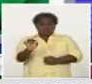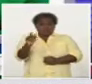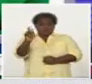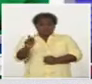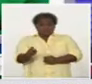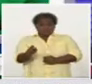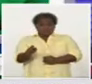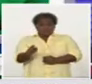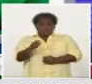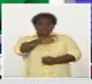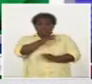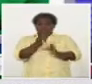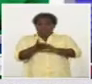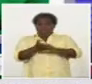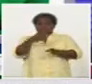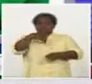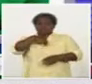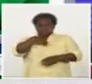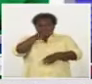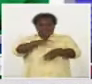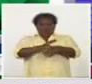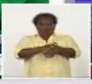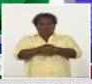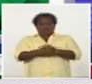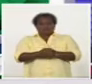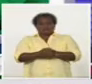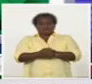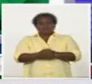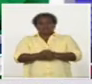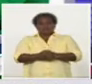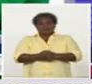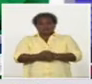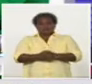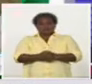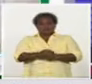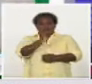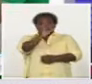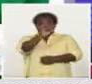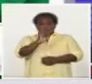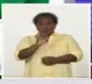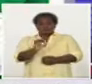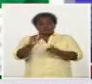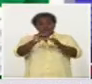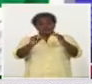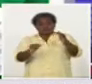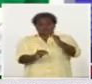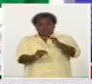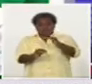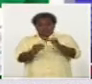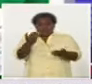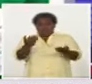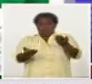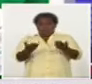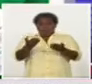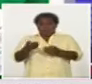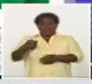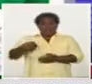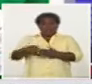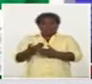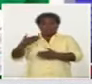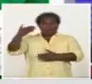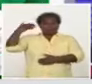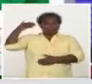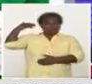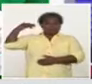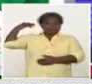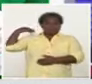diagnosticaron ayer. Si bien es cierto que son porcientos un tanto inferiores a los que vimos en los primeros momentos